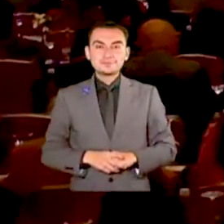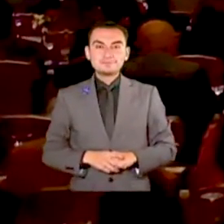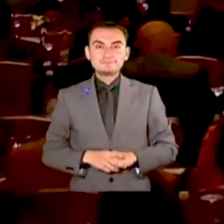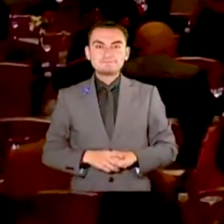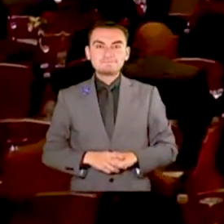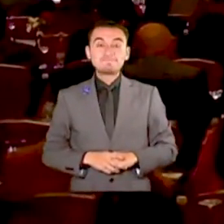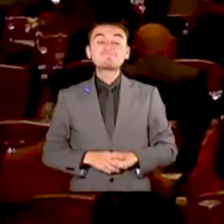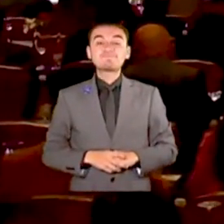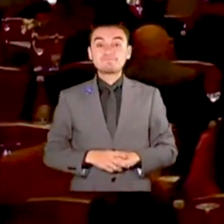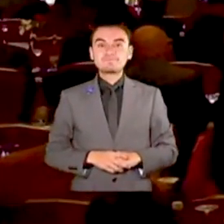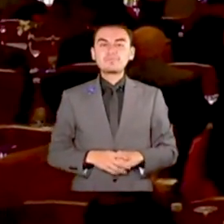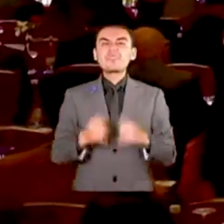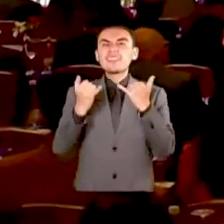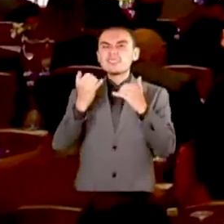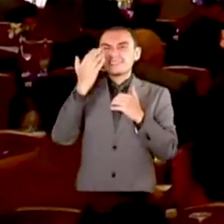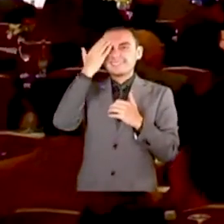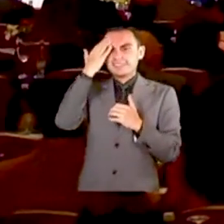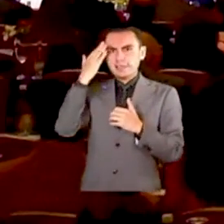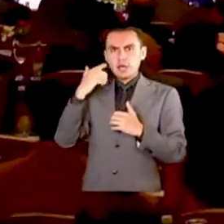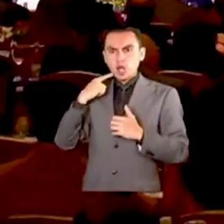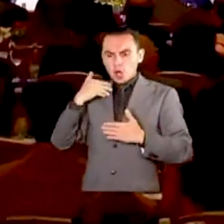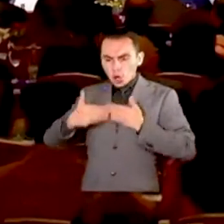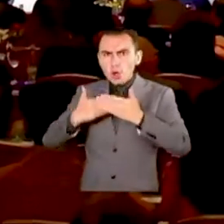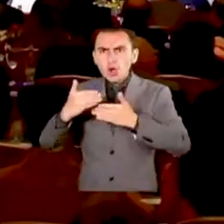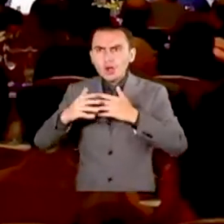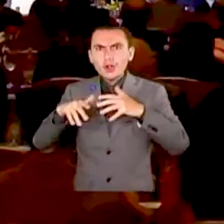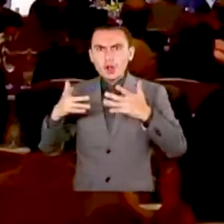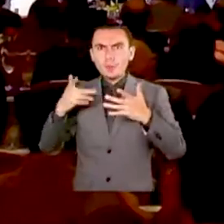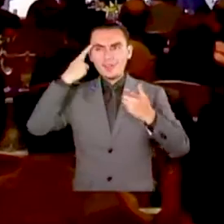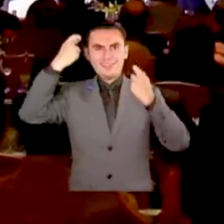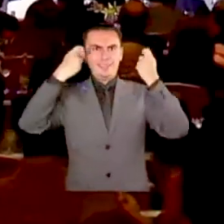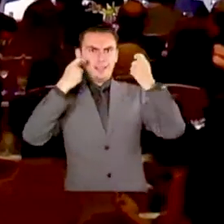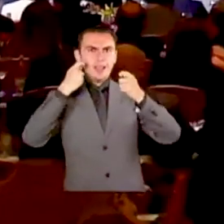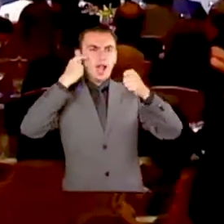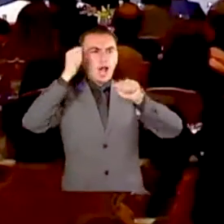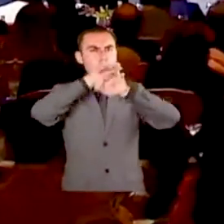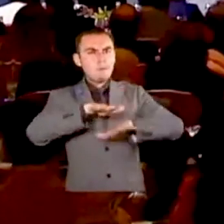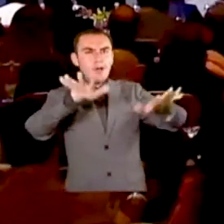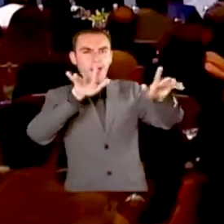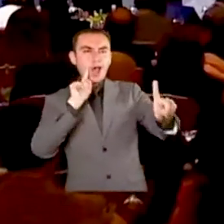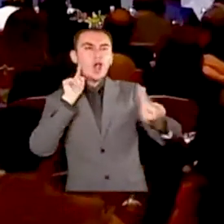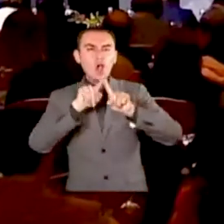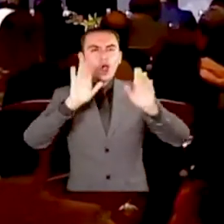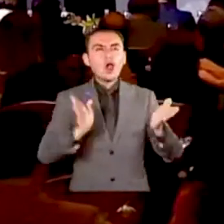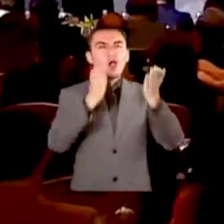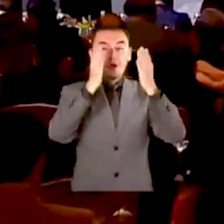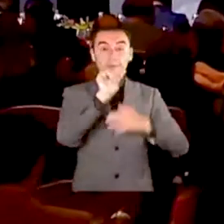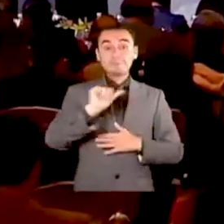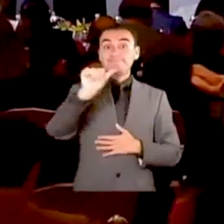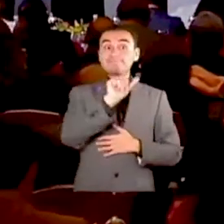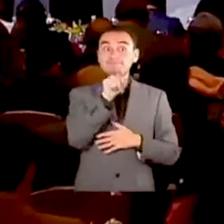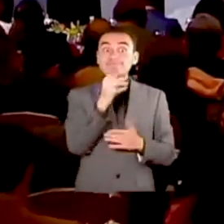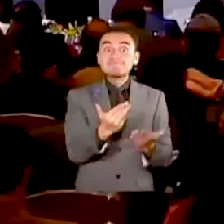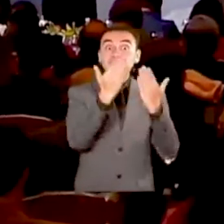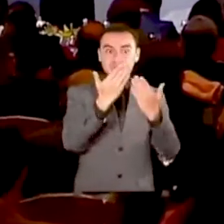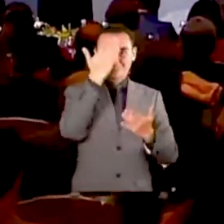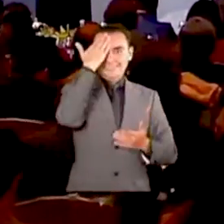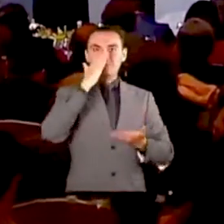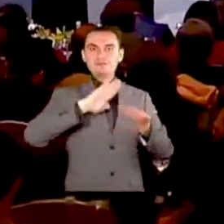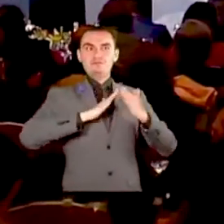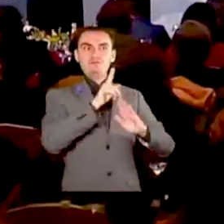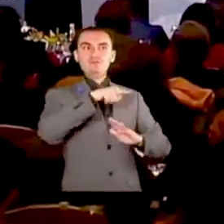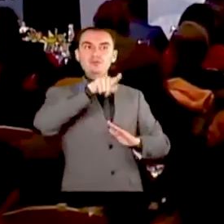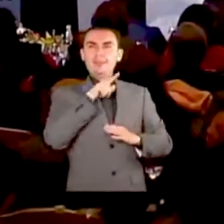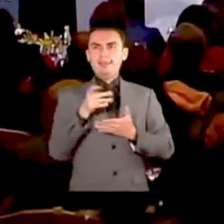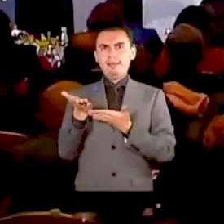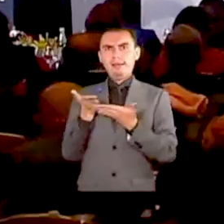Y para hablarnos de esa sólida ruta de acción y de estrategias como ProMujeres que buscan responder a las demandas de la ciudadanía en materia